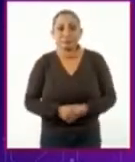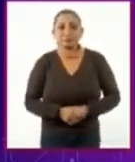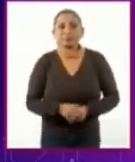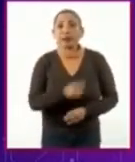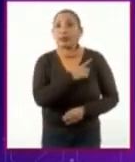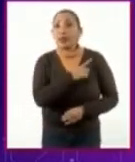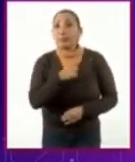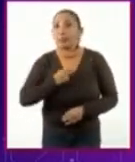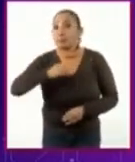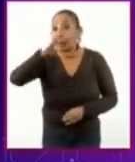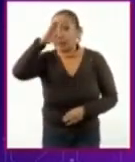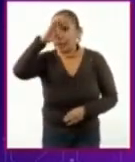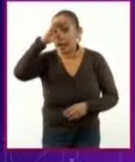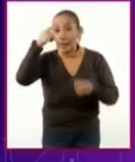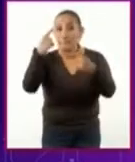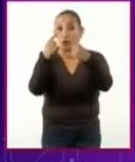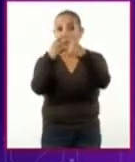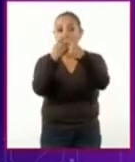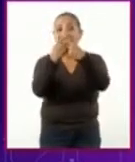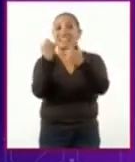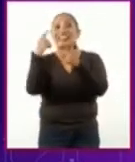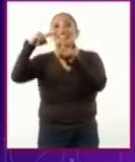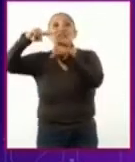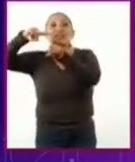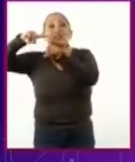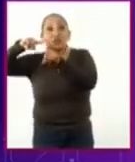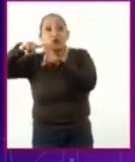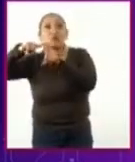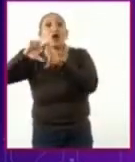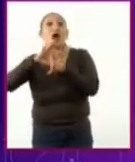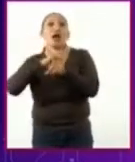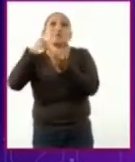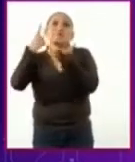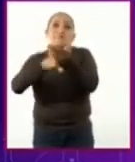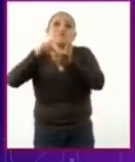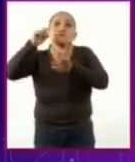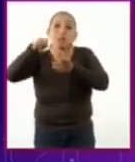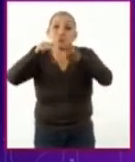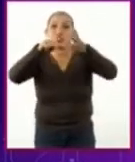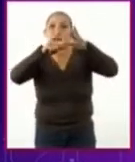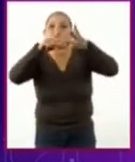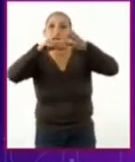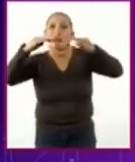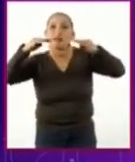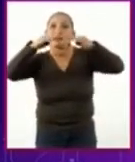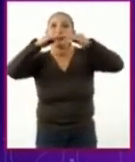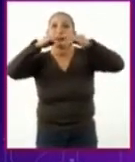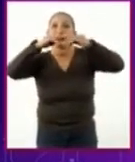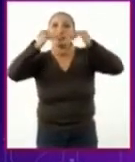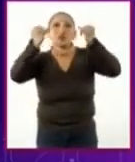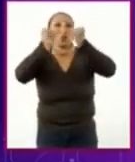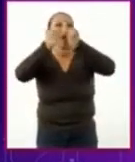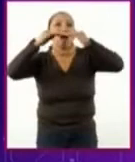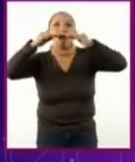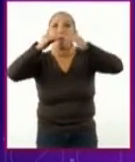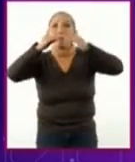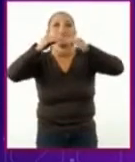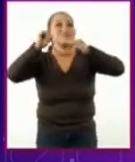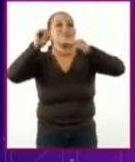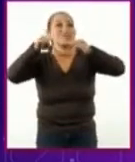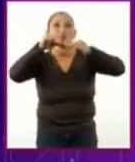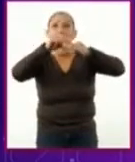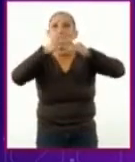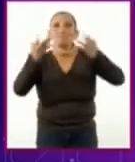que considerar que las multiplicaciones y divisiones se encuentran en el tercer nivel de ejecución, por lo tanto, tienen la